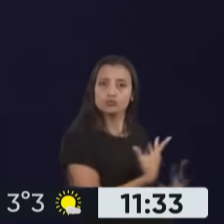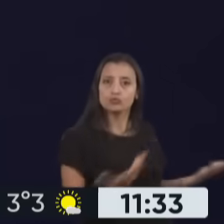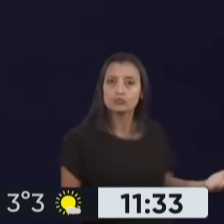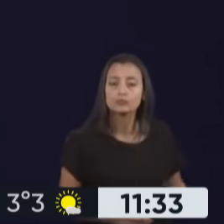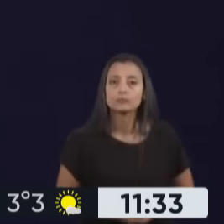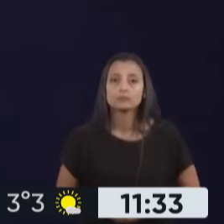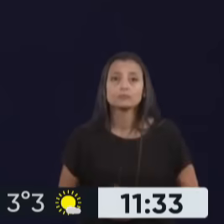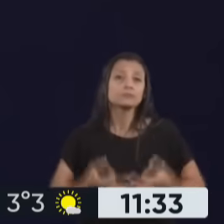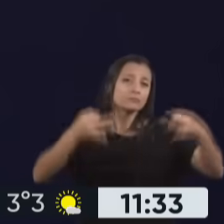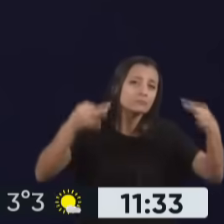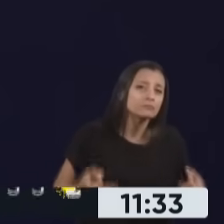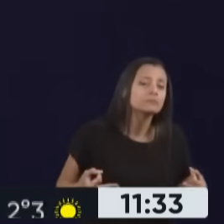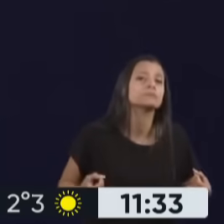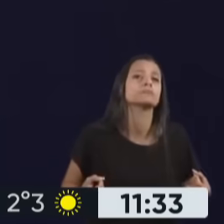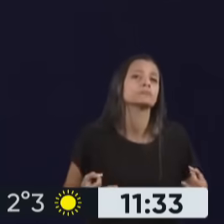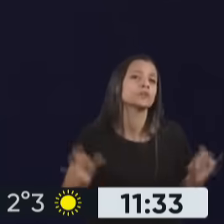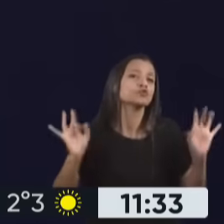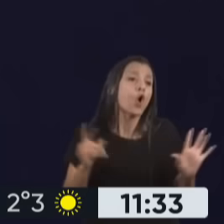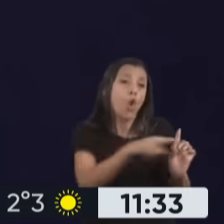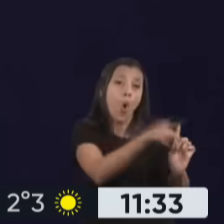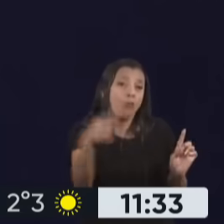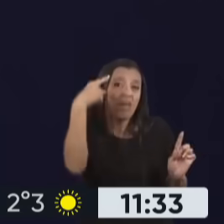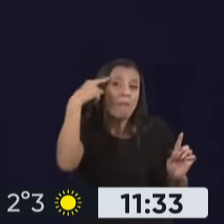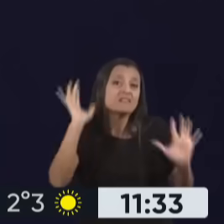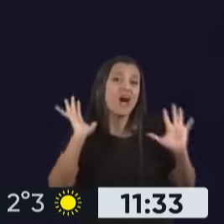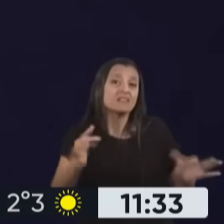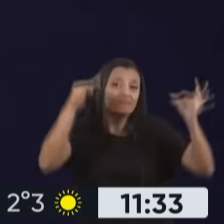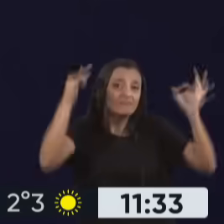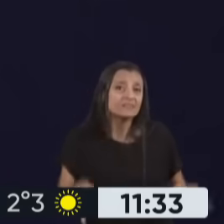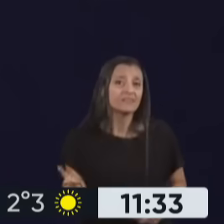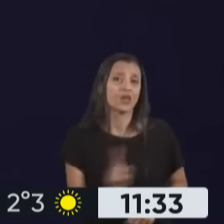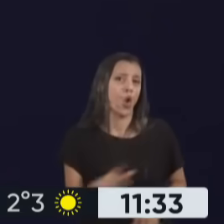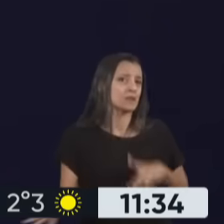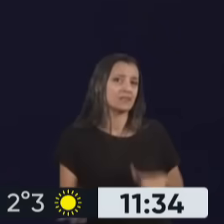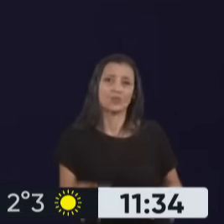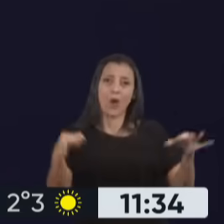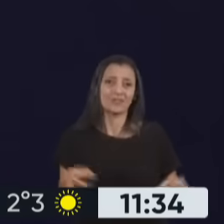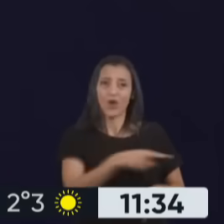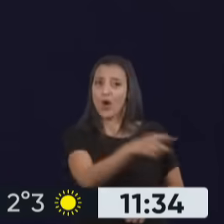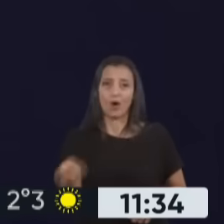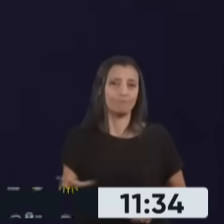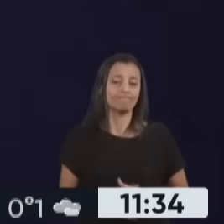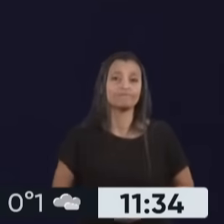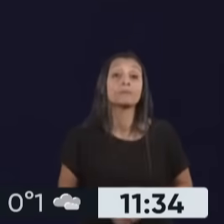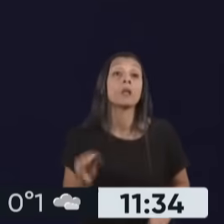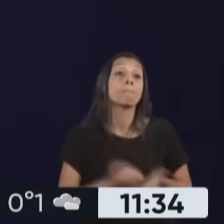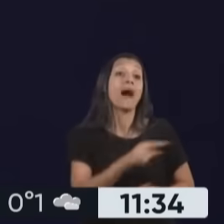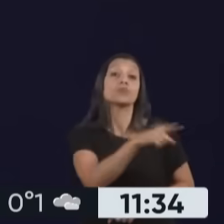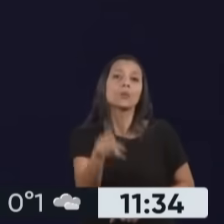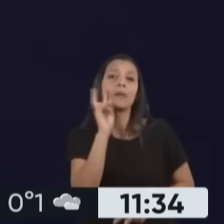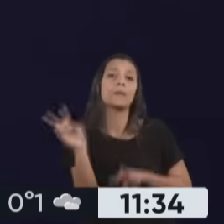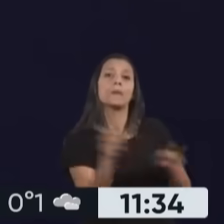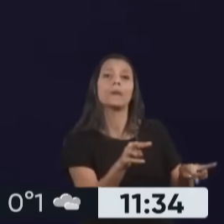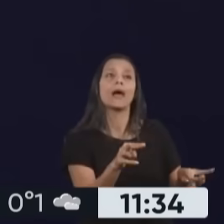una realidad que es una realidad que solo tienen ustedes o algunos de ustedes en sus mentes y en su visión paralela de